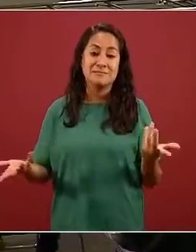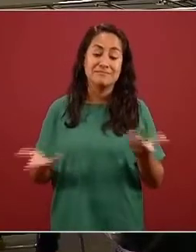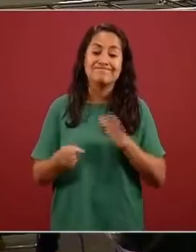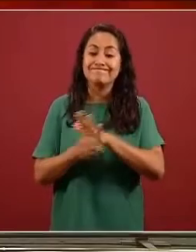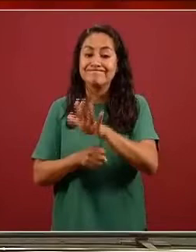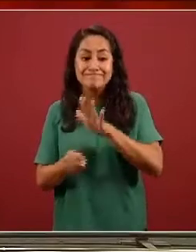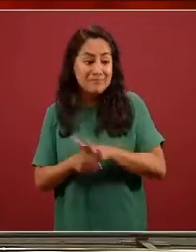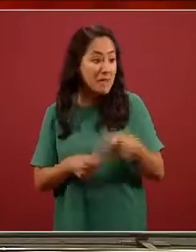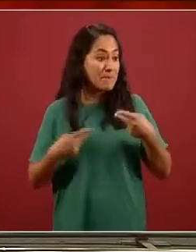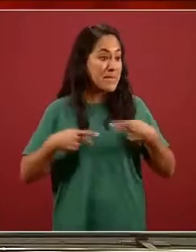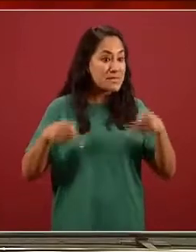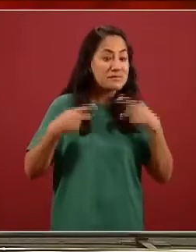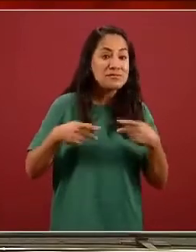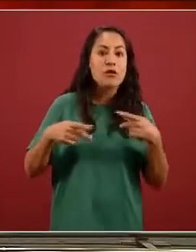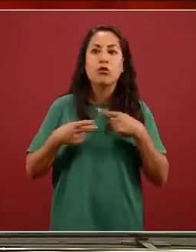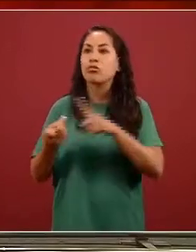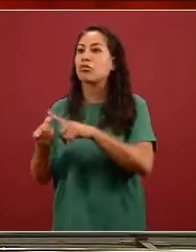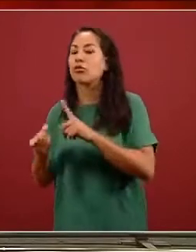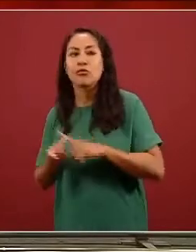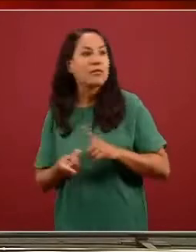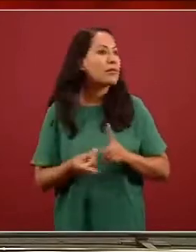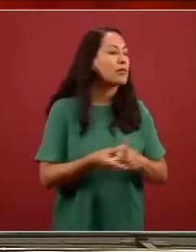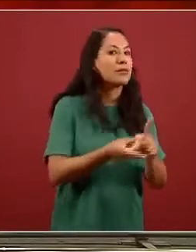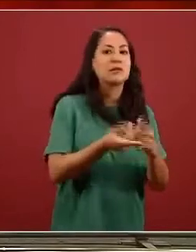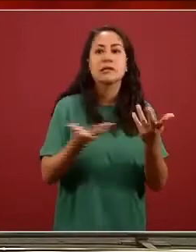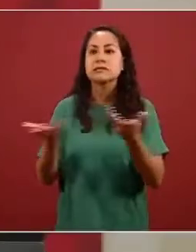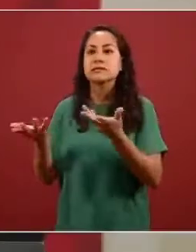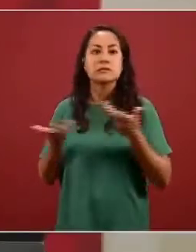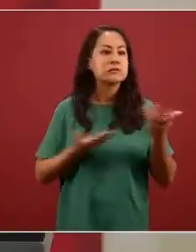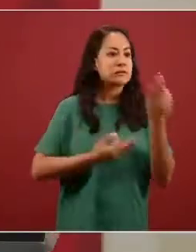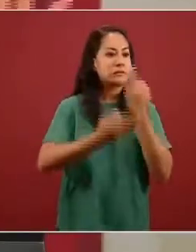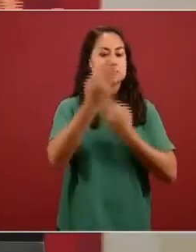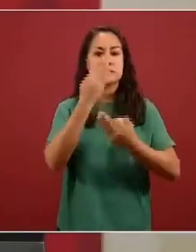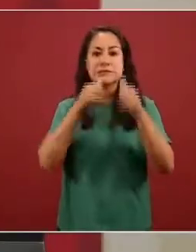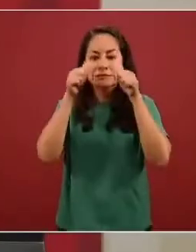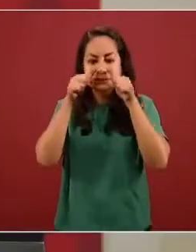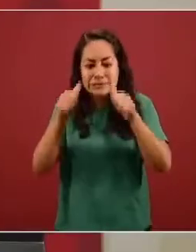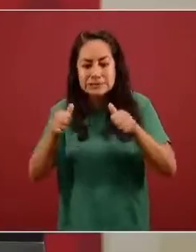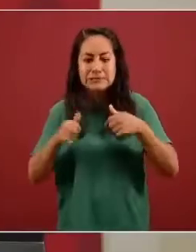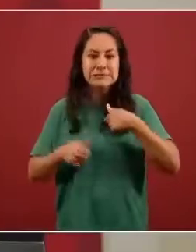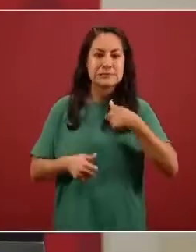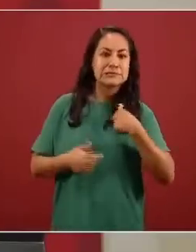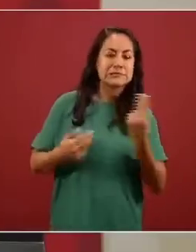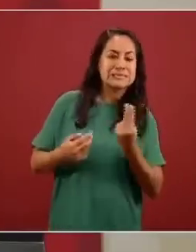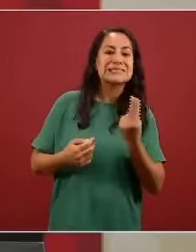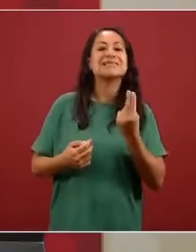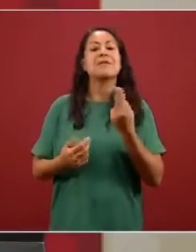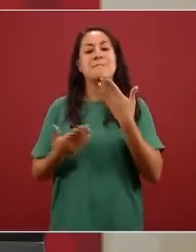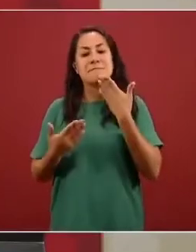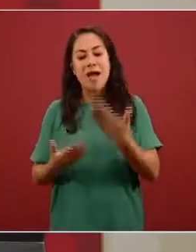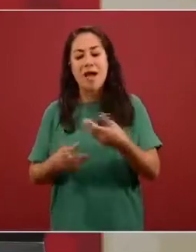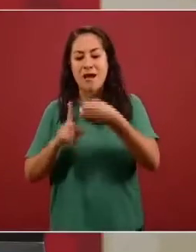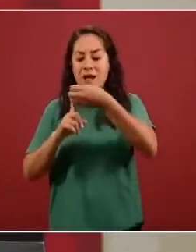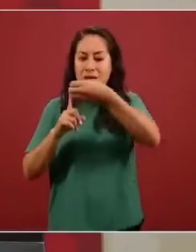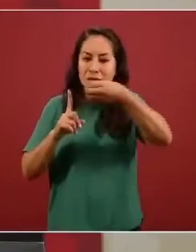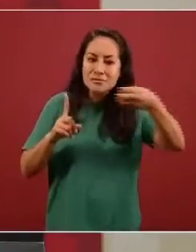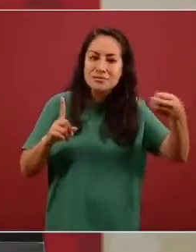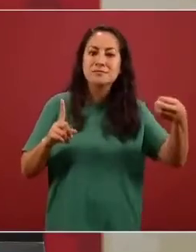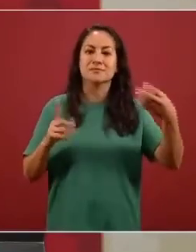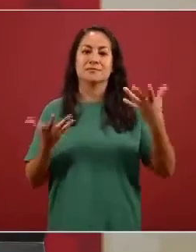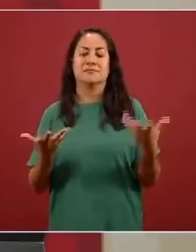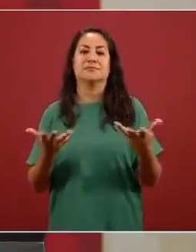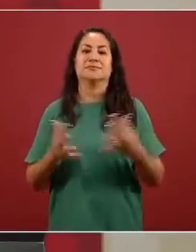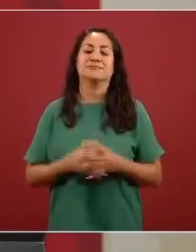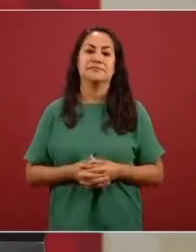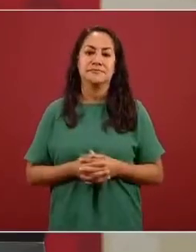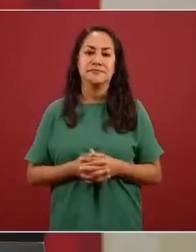poder tener un sitio donde atenderse y, por lo tanto, es necesario redistribuirse. Todavía tenemos